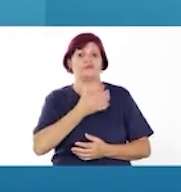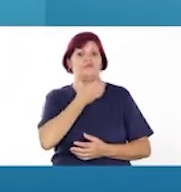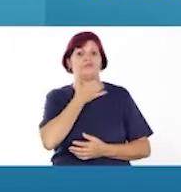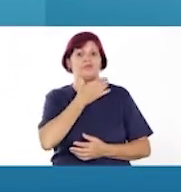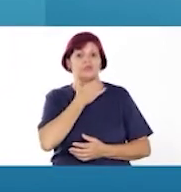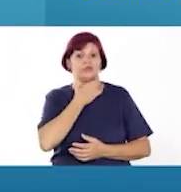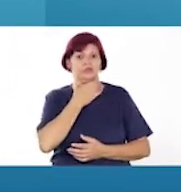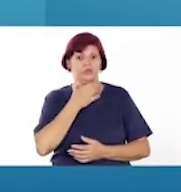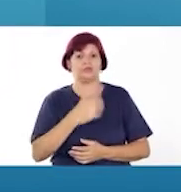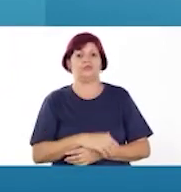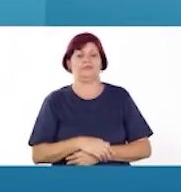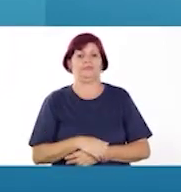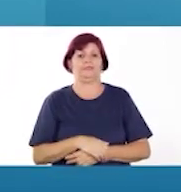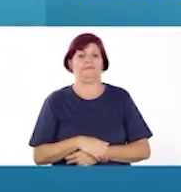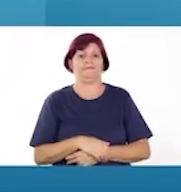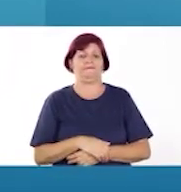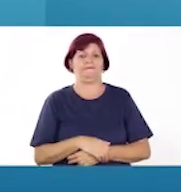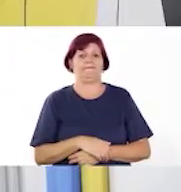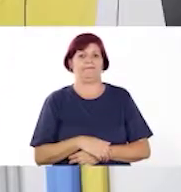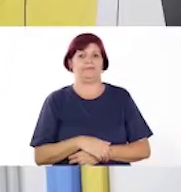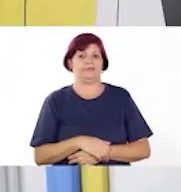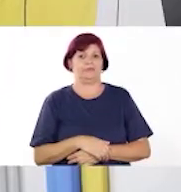de 1955.